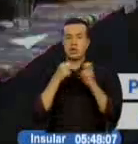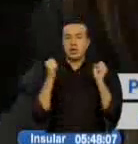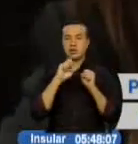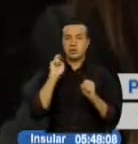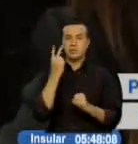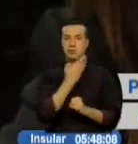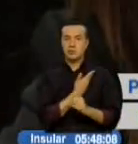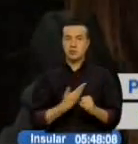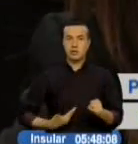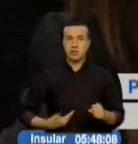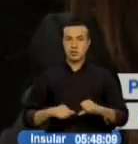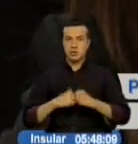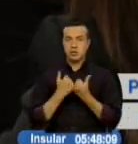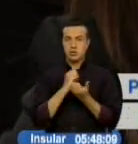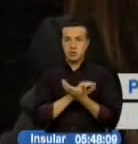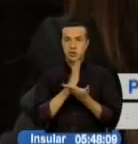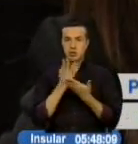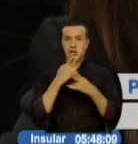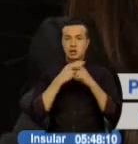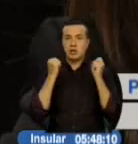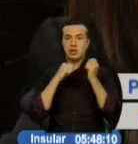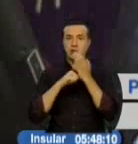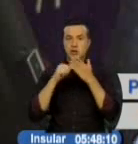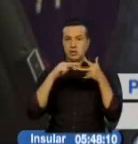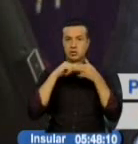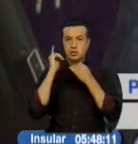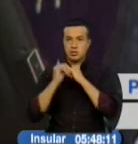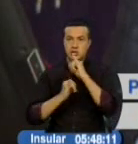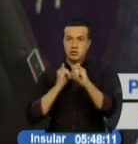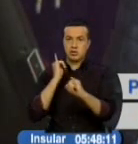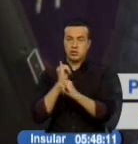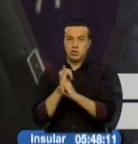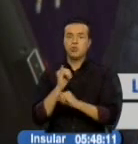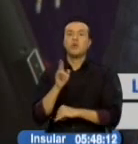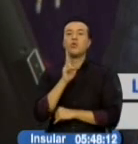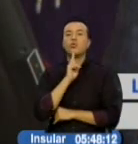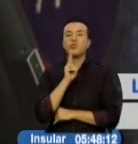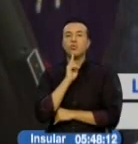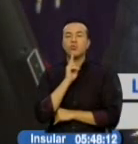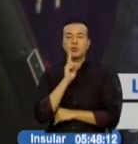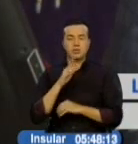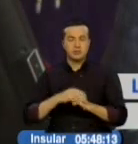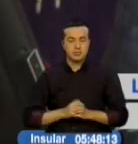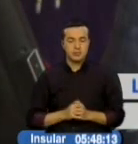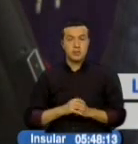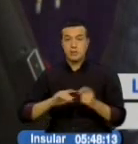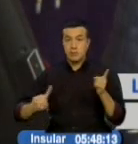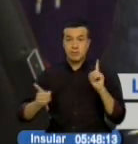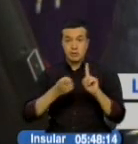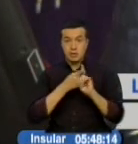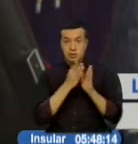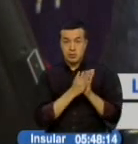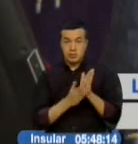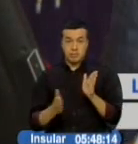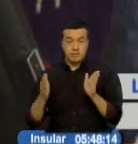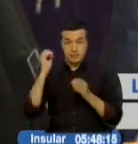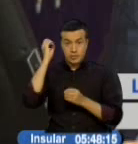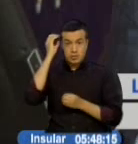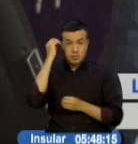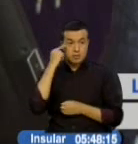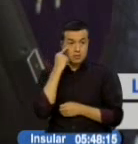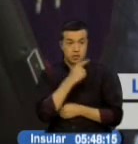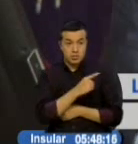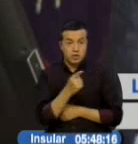de la Asamblea Nacional y ex embajadora del Ecuador en Honduras. La primera etapa va a ser un levantamiento de información para